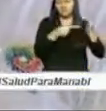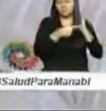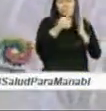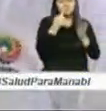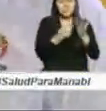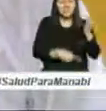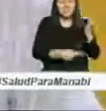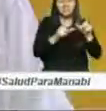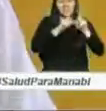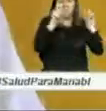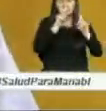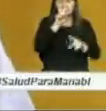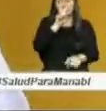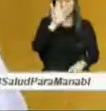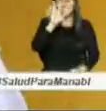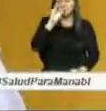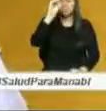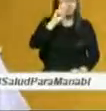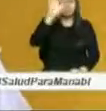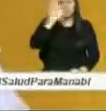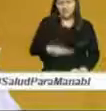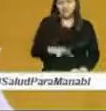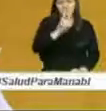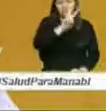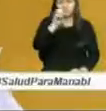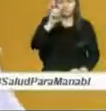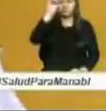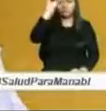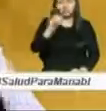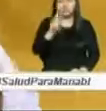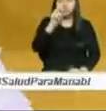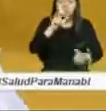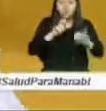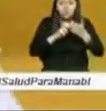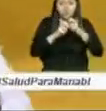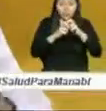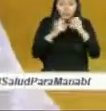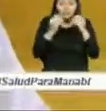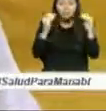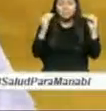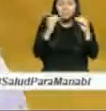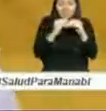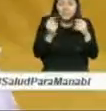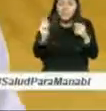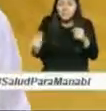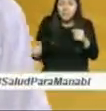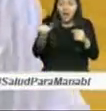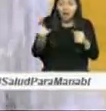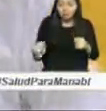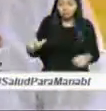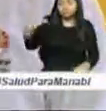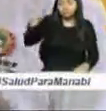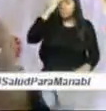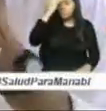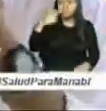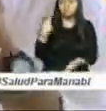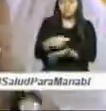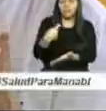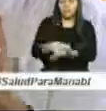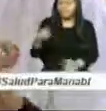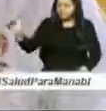del 25 al 22%. Es porque ya no se tolera la evasión, es porque hay más eficiencia en la recaudación de impuestos. Hemos